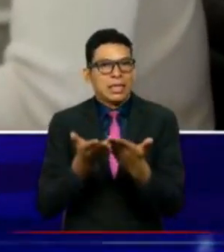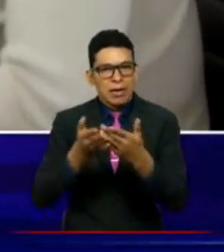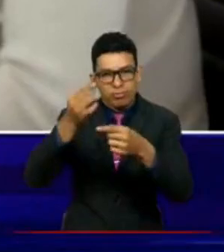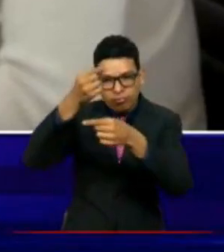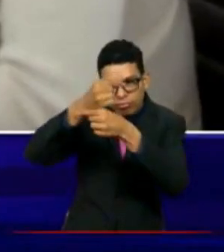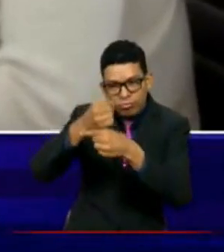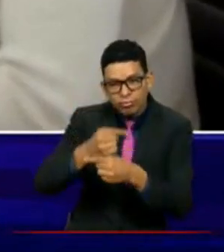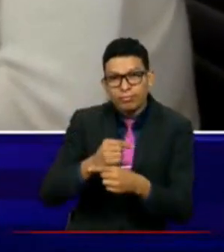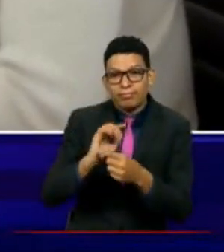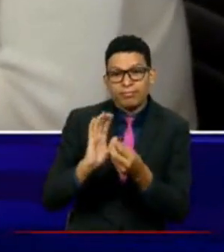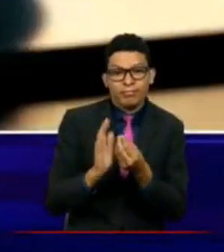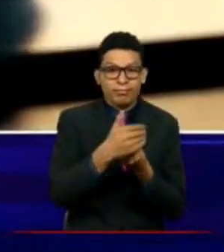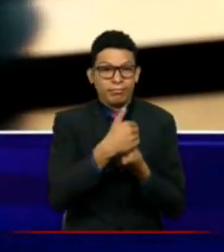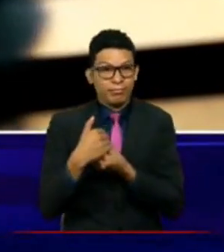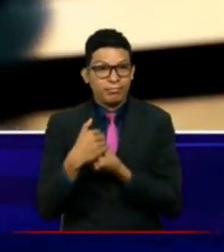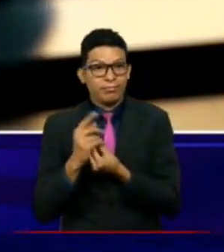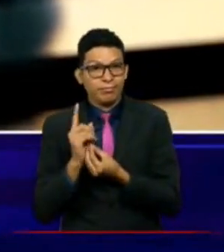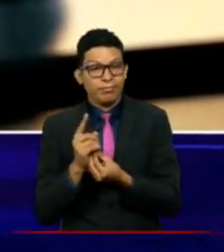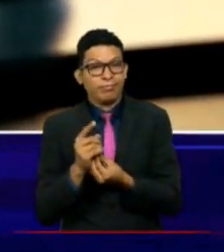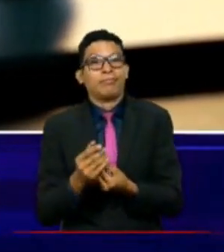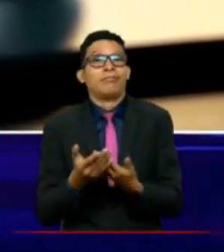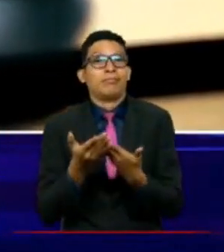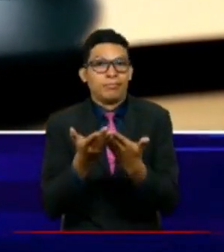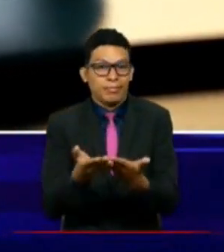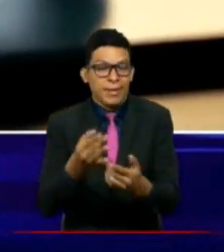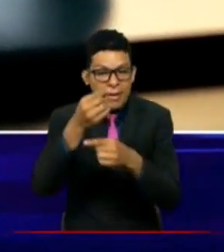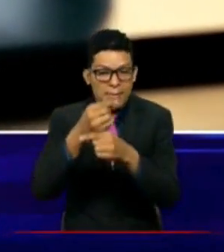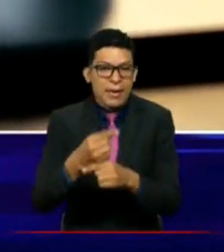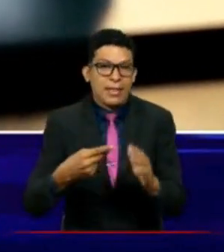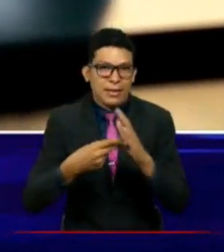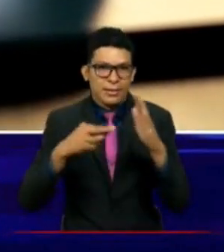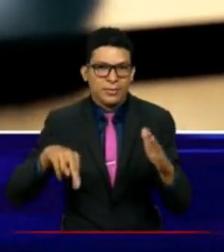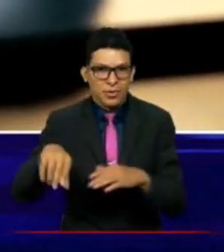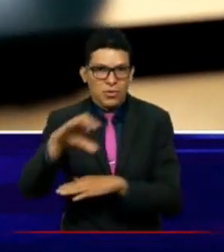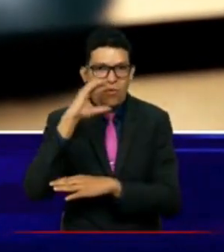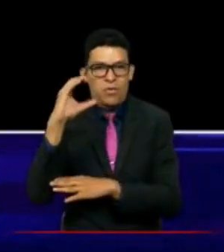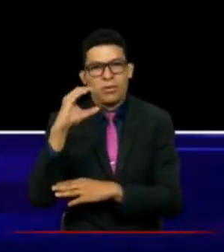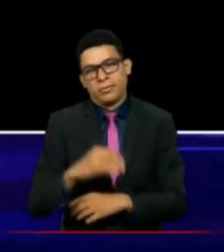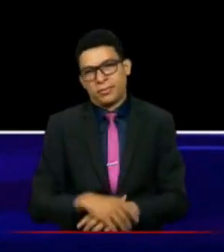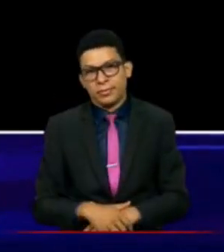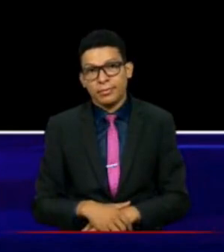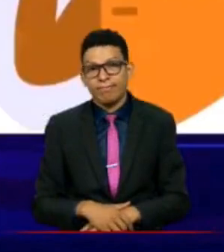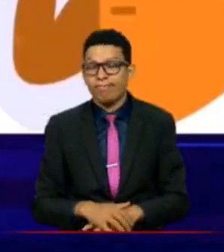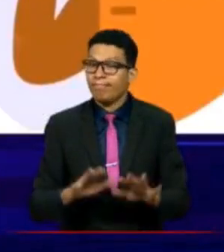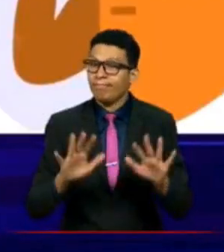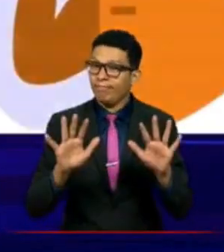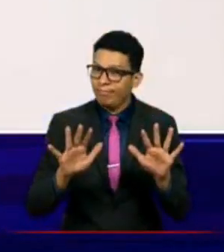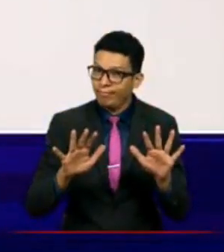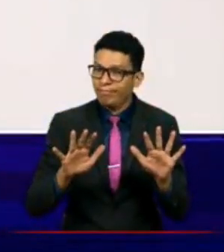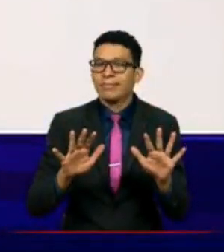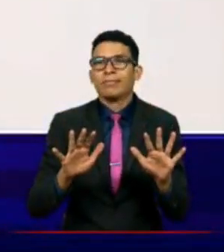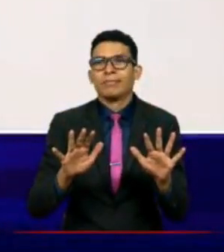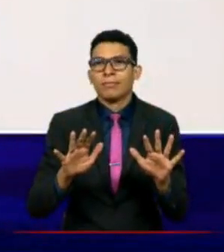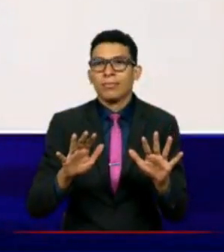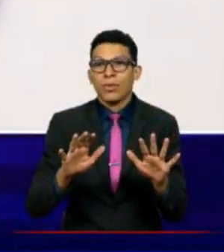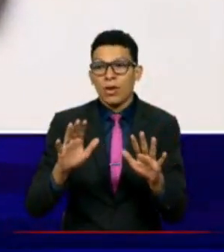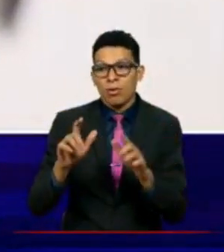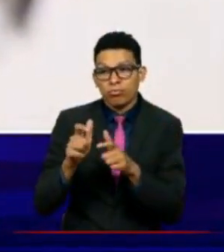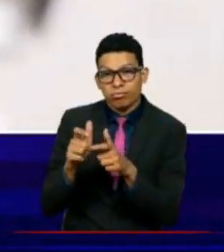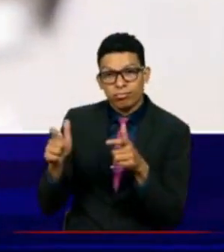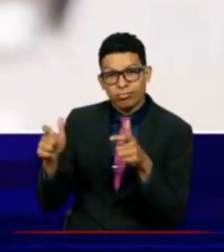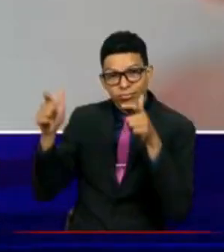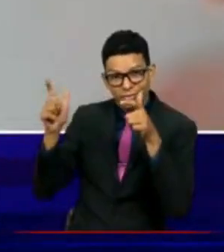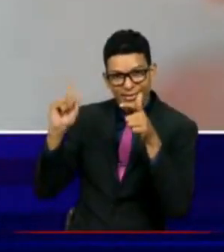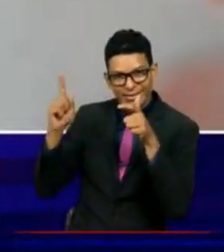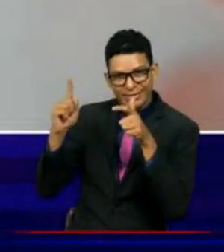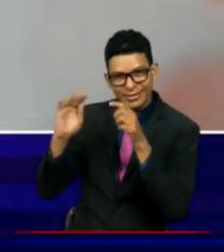cabo la protección o la implementación de estas tecnologías en nuestro país sin embargo eh en el congreso hay